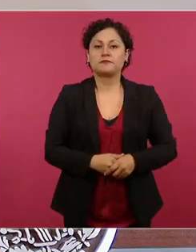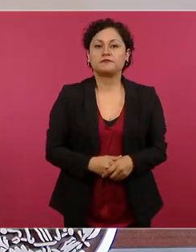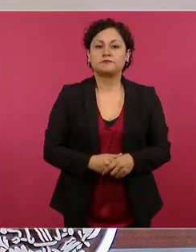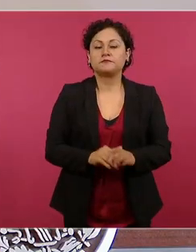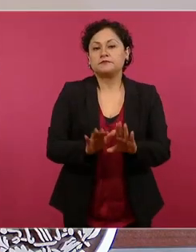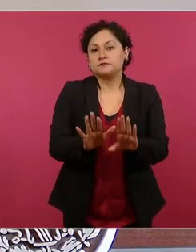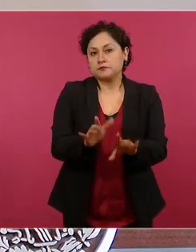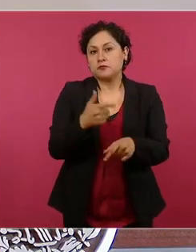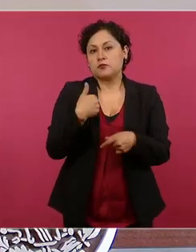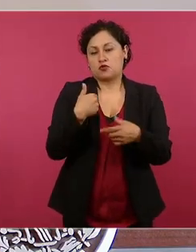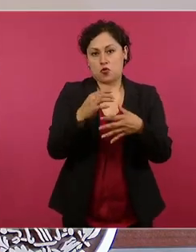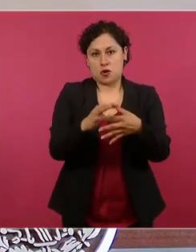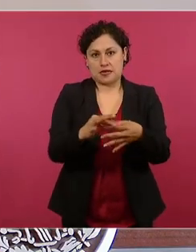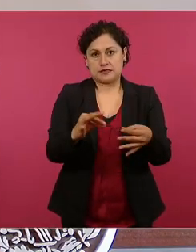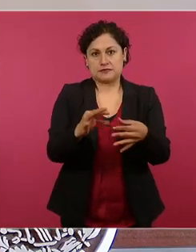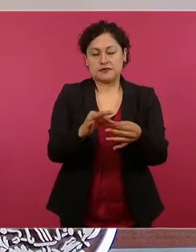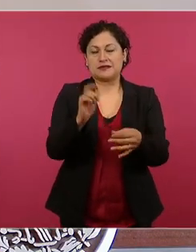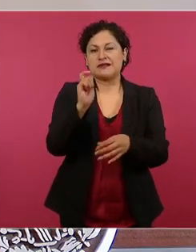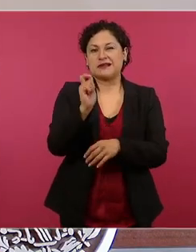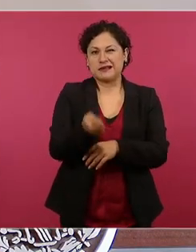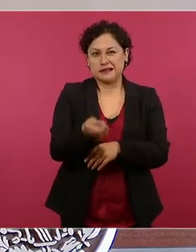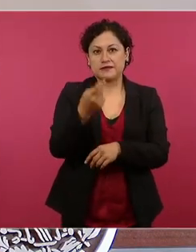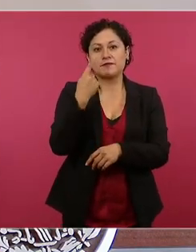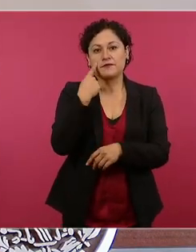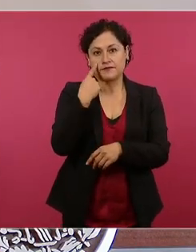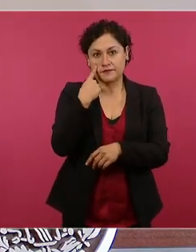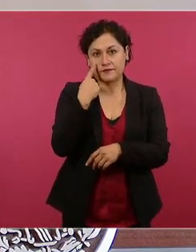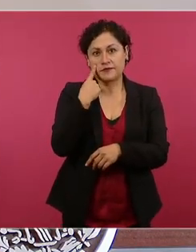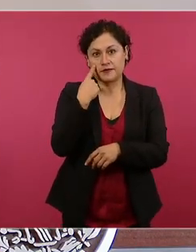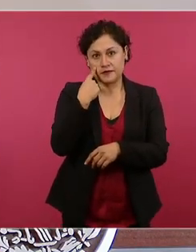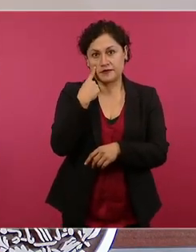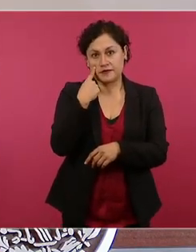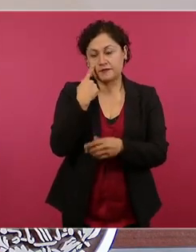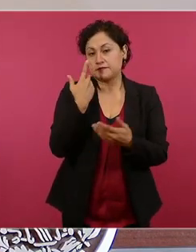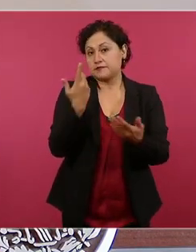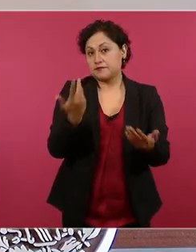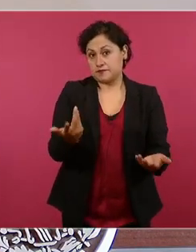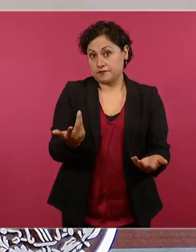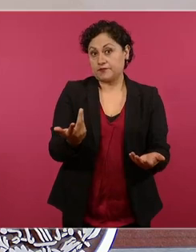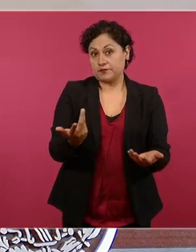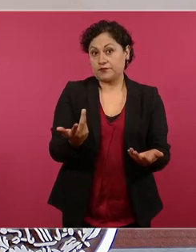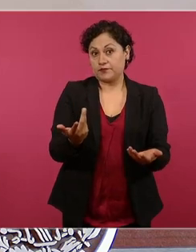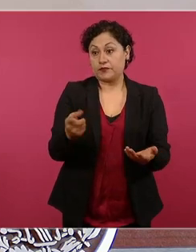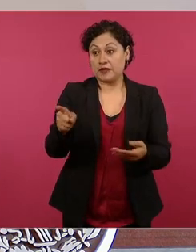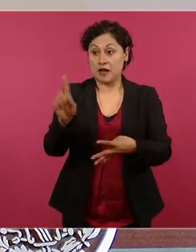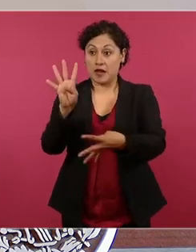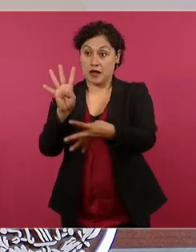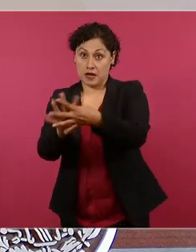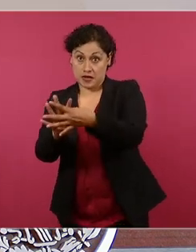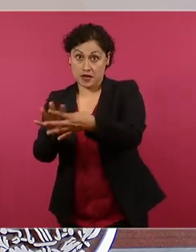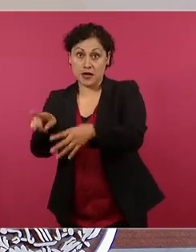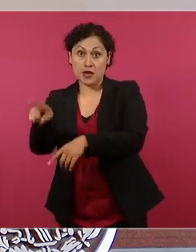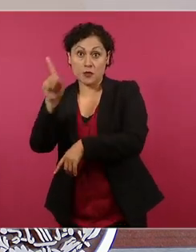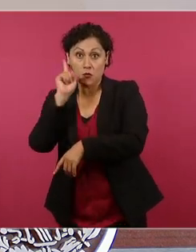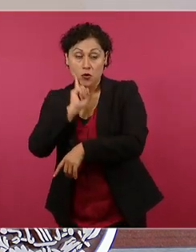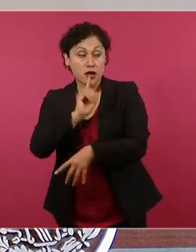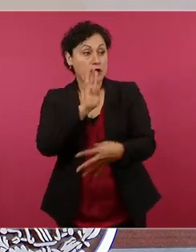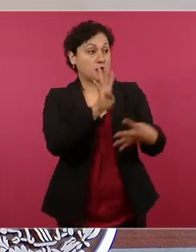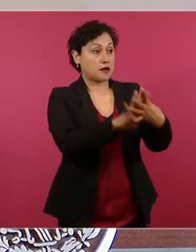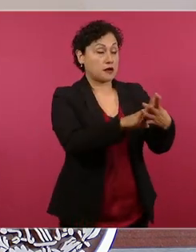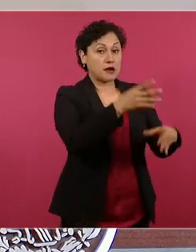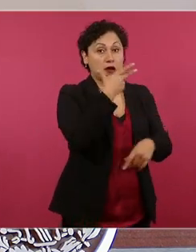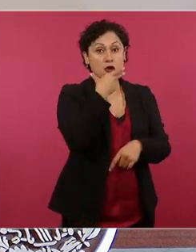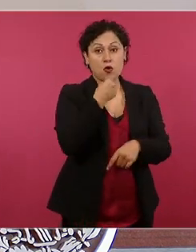Decir que pues no son iguales las condiciones para los hombres que para las mujeres en